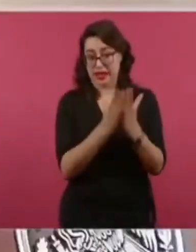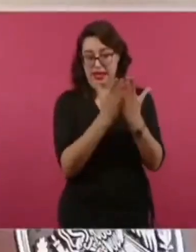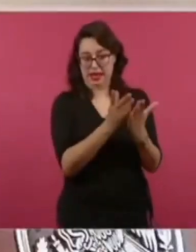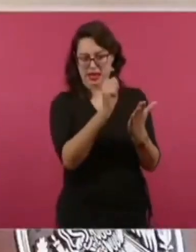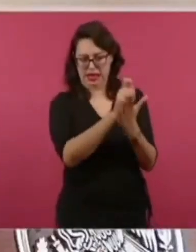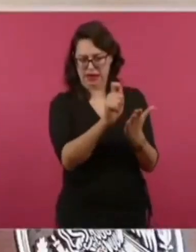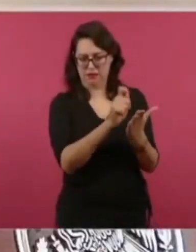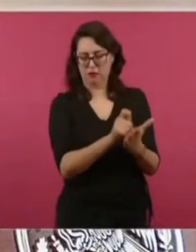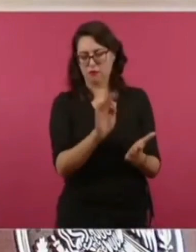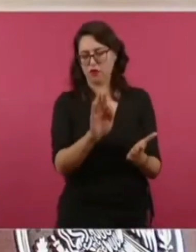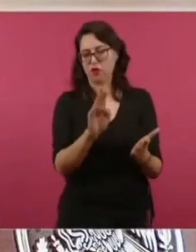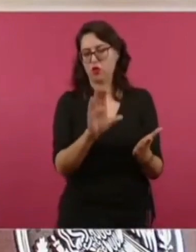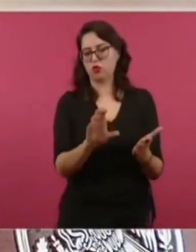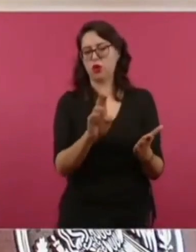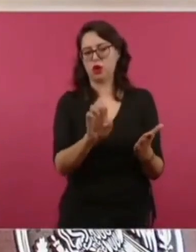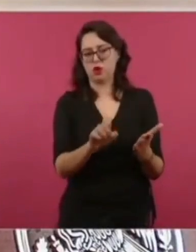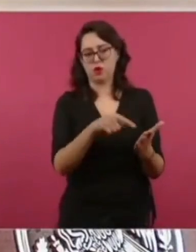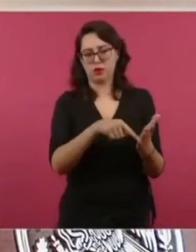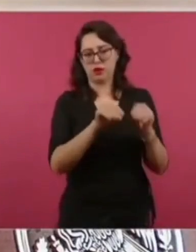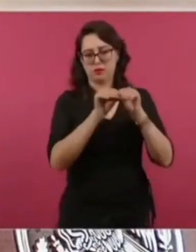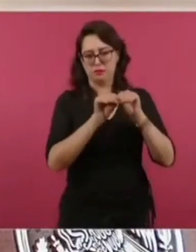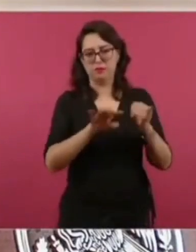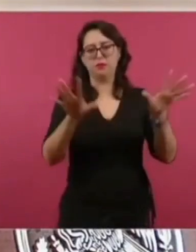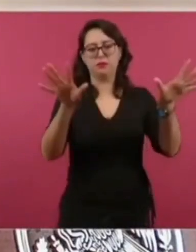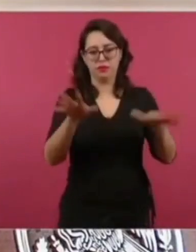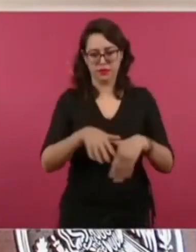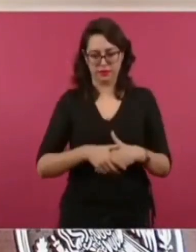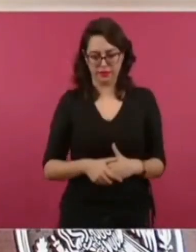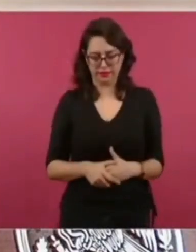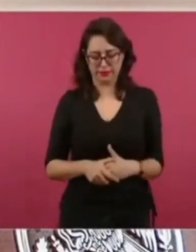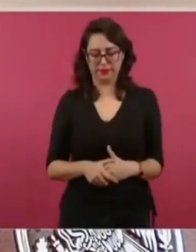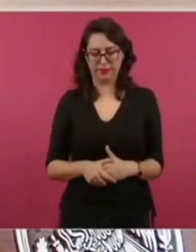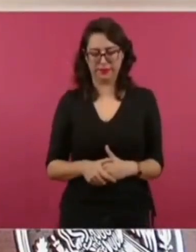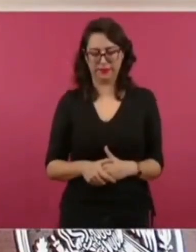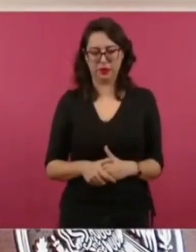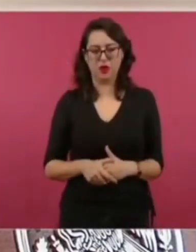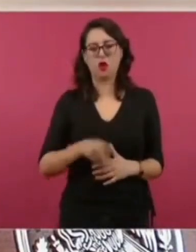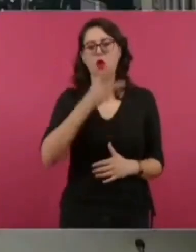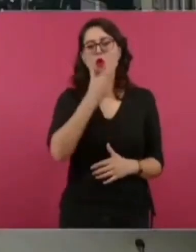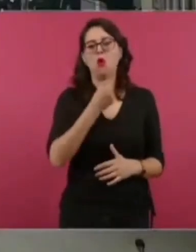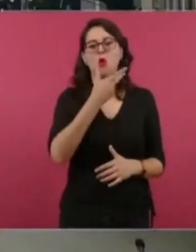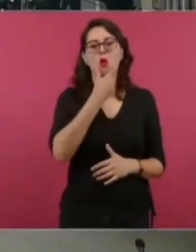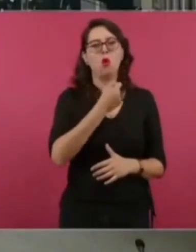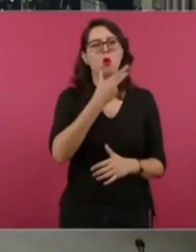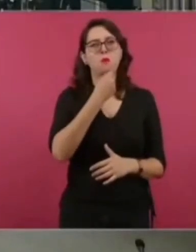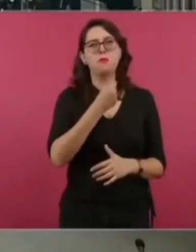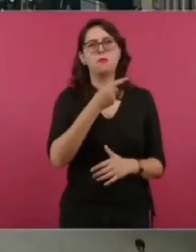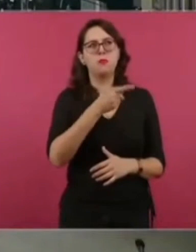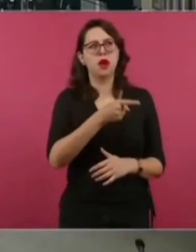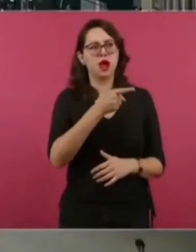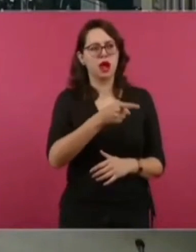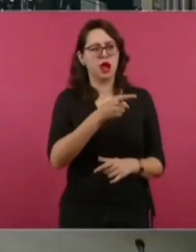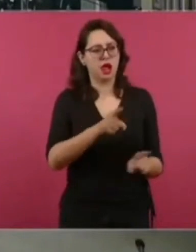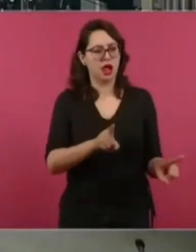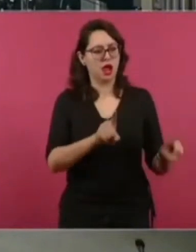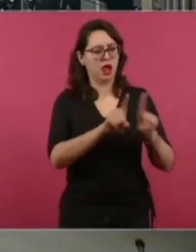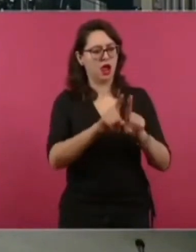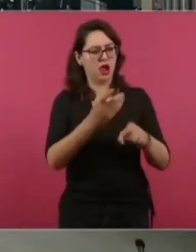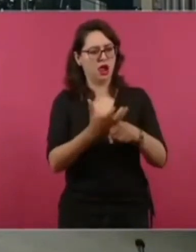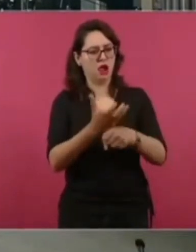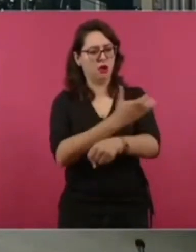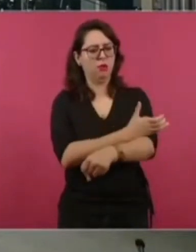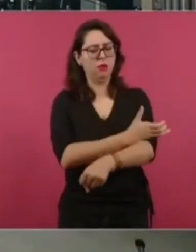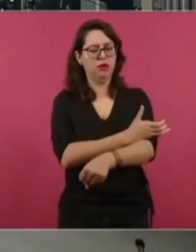profesional técnico de esa época, que fue el que actuó como secretario